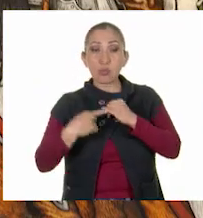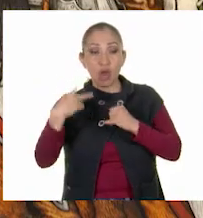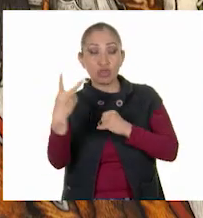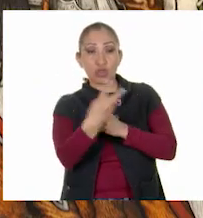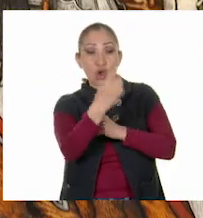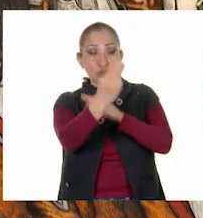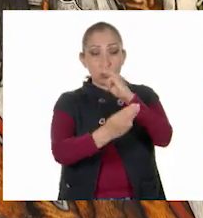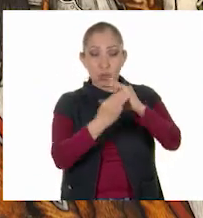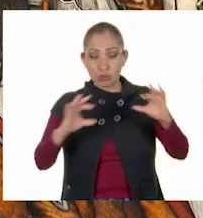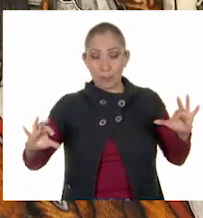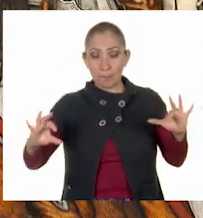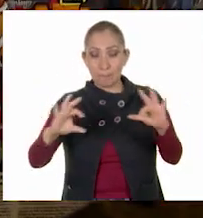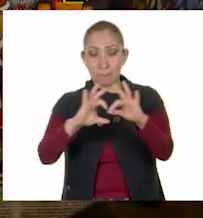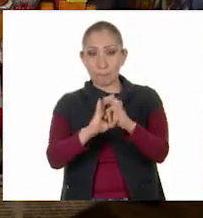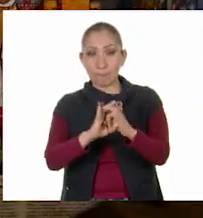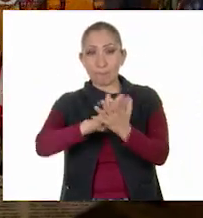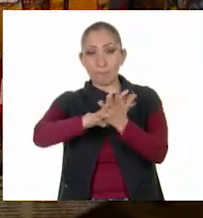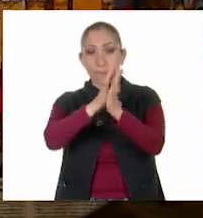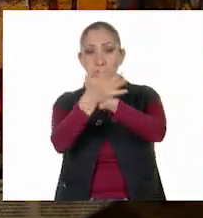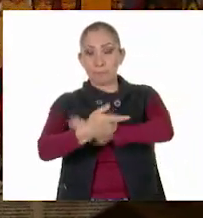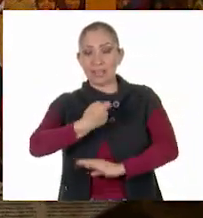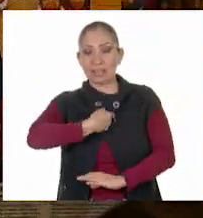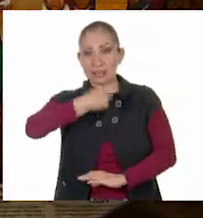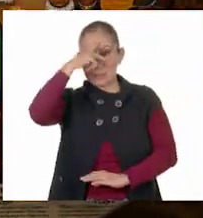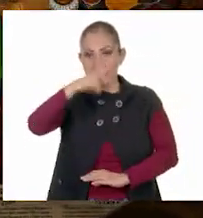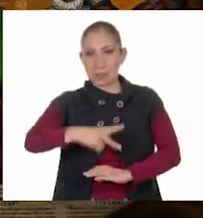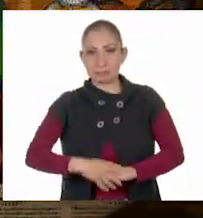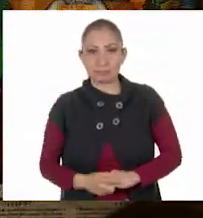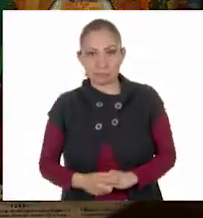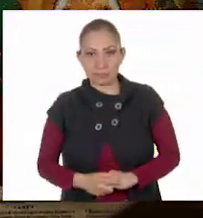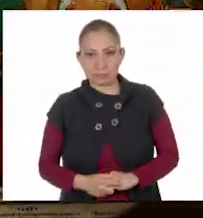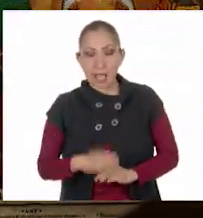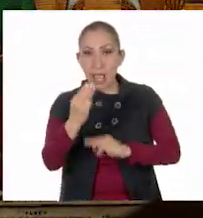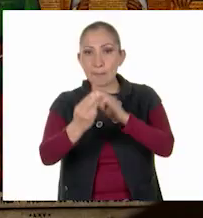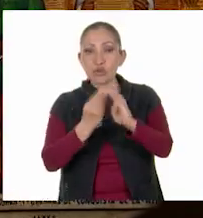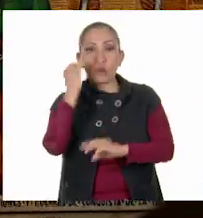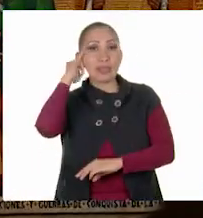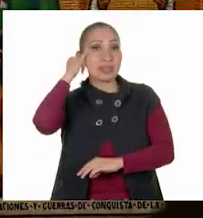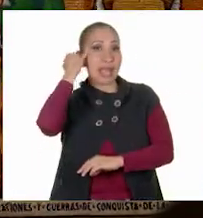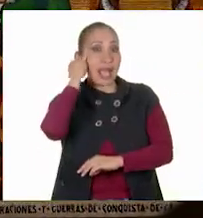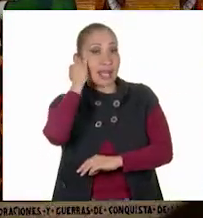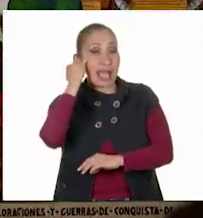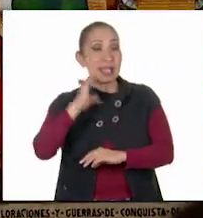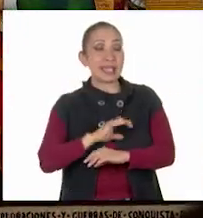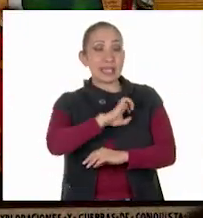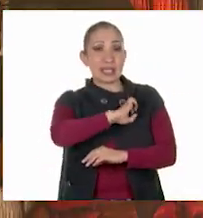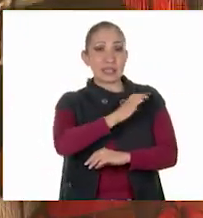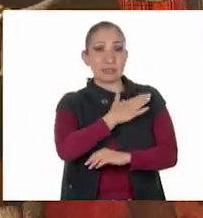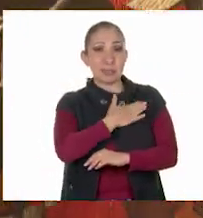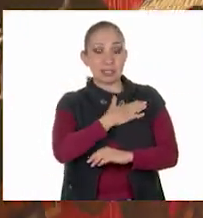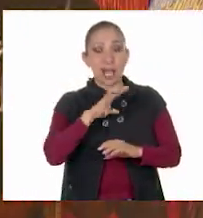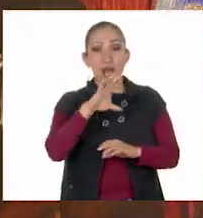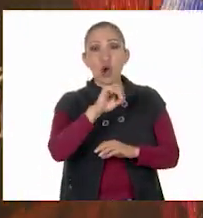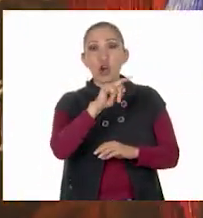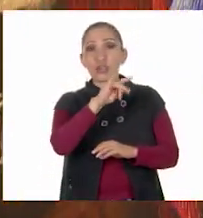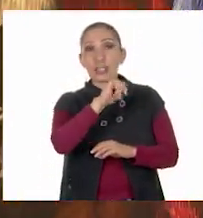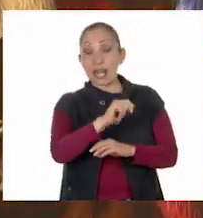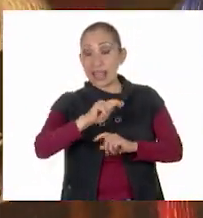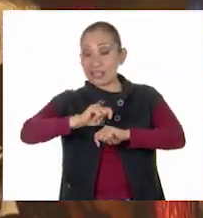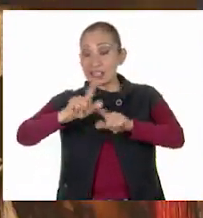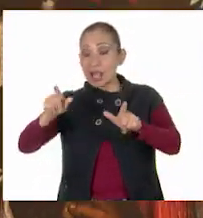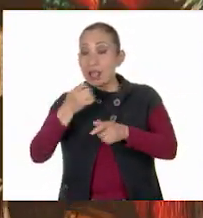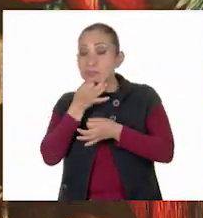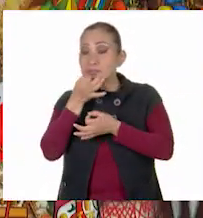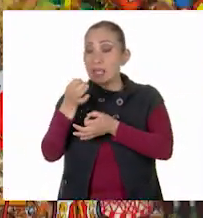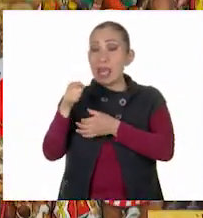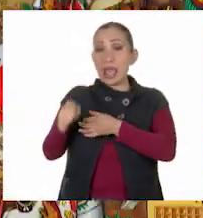dos mundos que construirían la identidad de México, el mundo indígena y el colonial. Tlaxcala fue